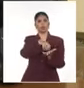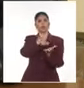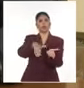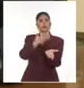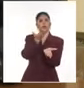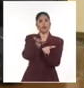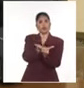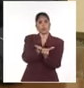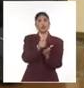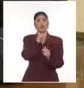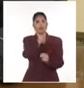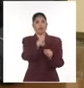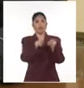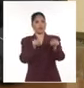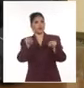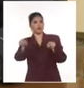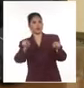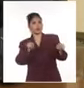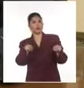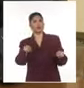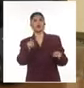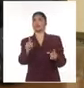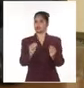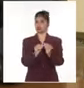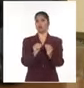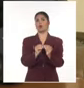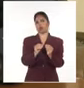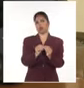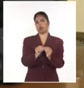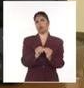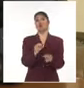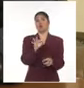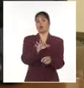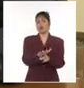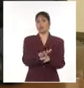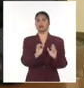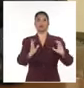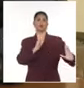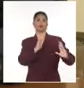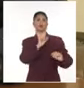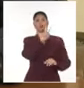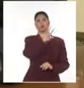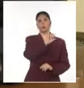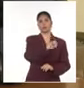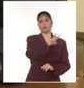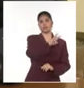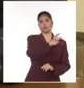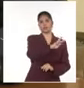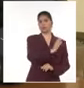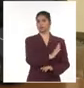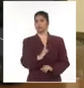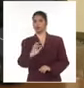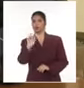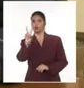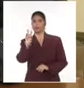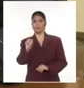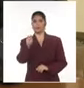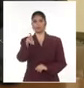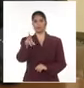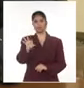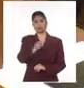los tribunales y formen parte de las decisiones judiciales ese espíritu de justicia que es propio del pueblo